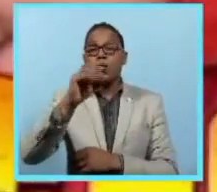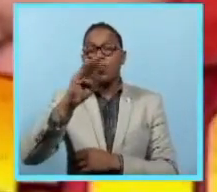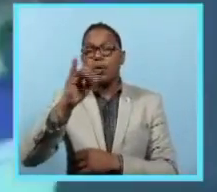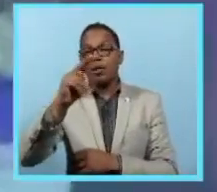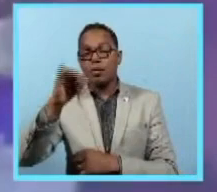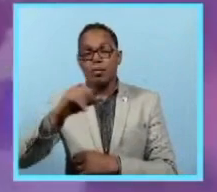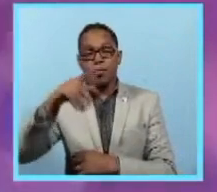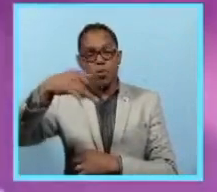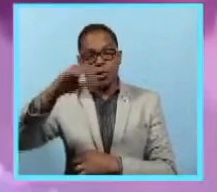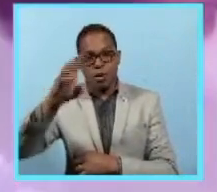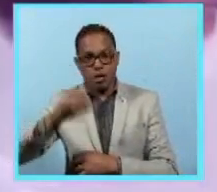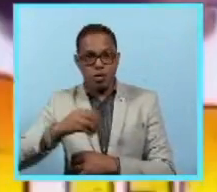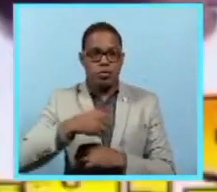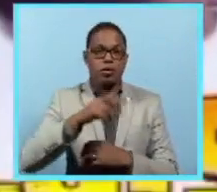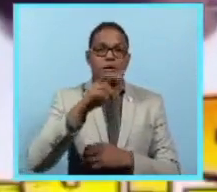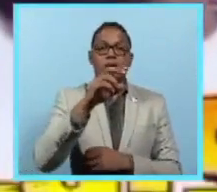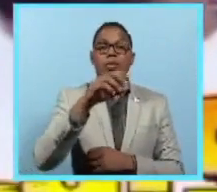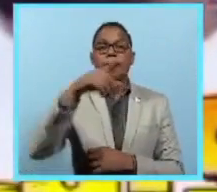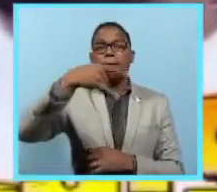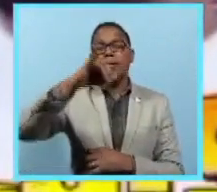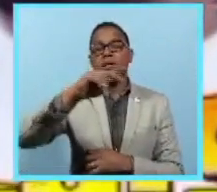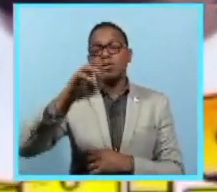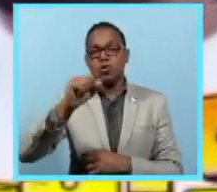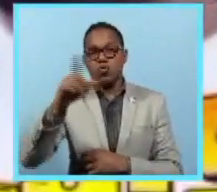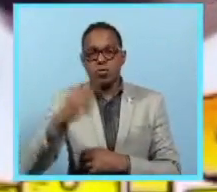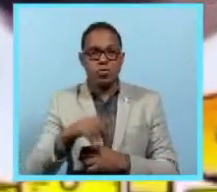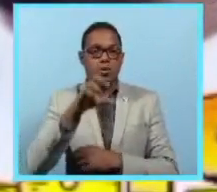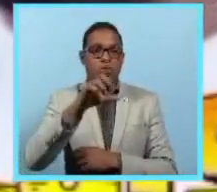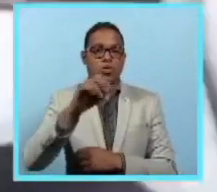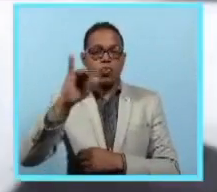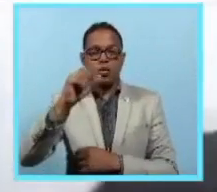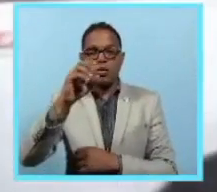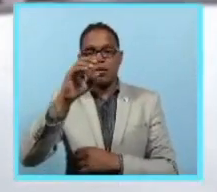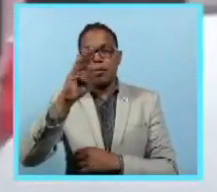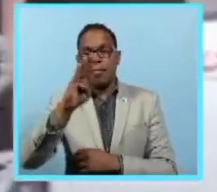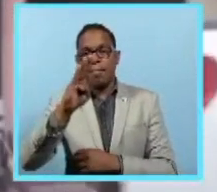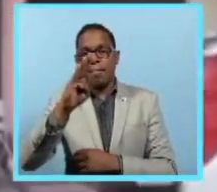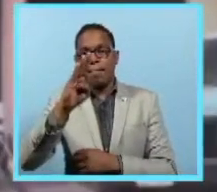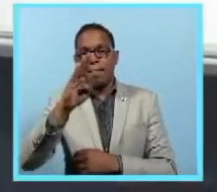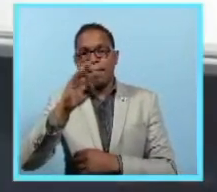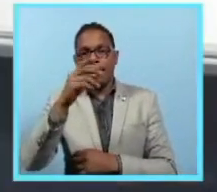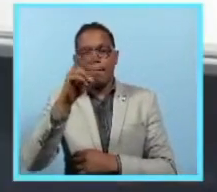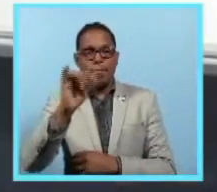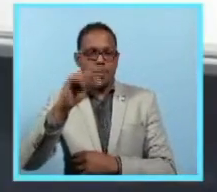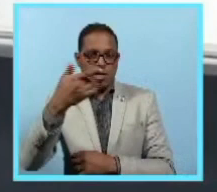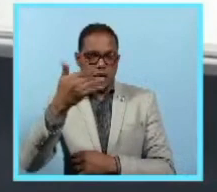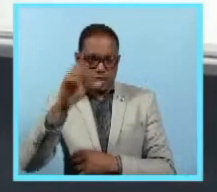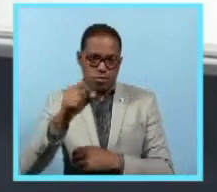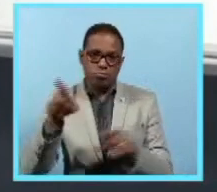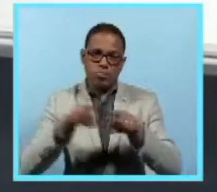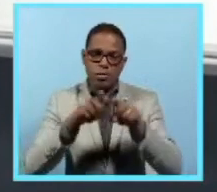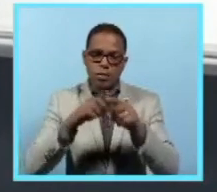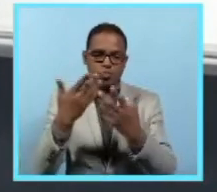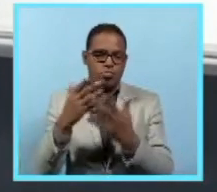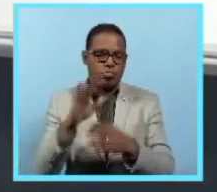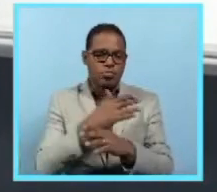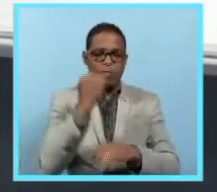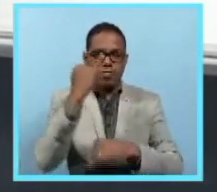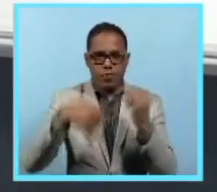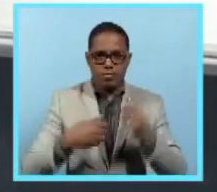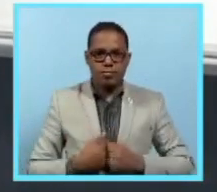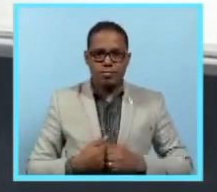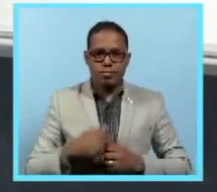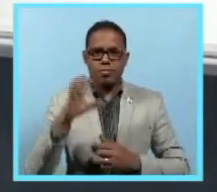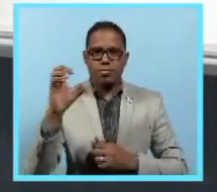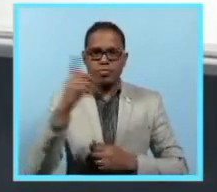Banda Gorda, y finalizando por todo lo alto con Luis Valga, el Rey Supremo. Hasta el momento es toda la información que tengo. Yo retorno con ustedes a los estudios